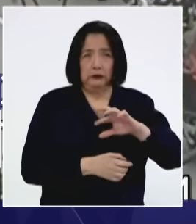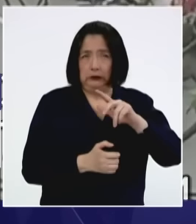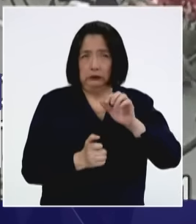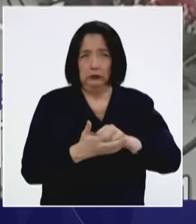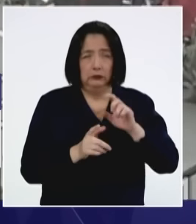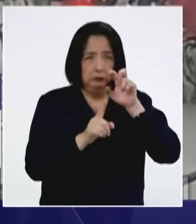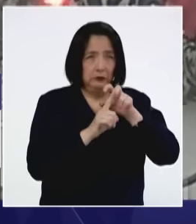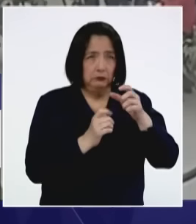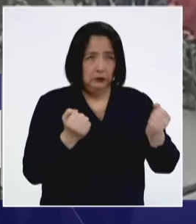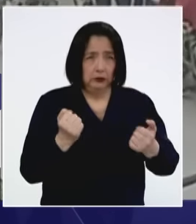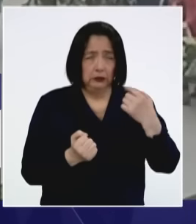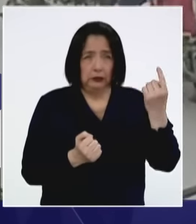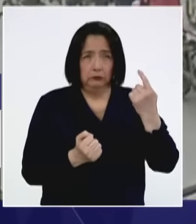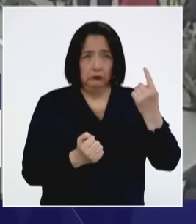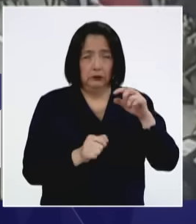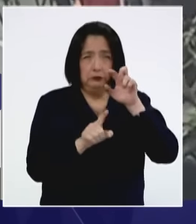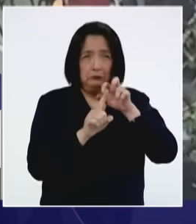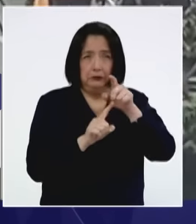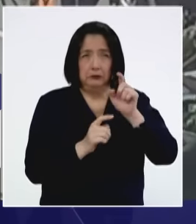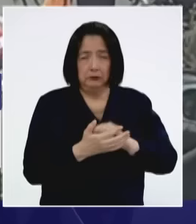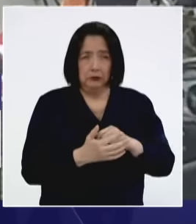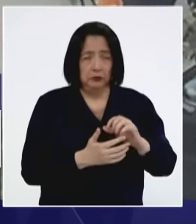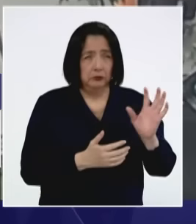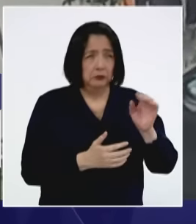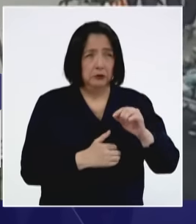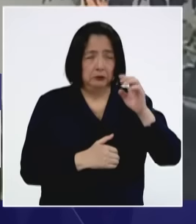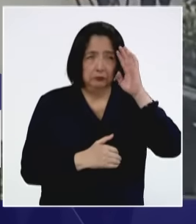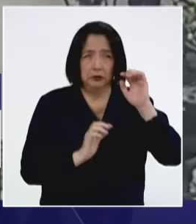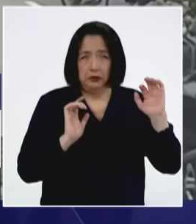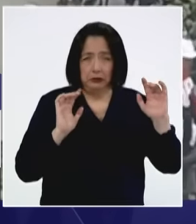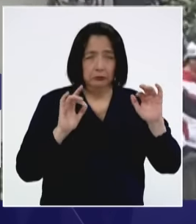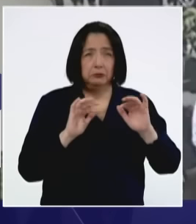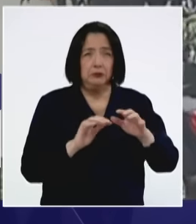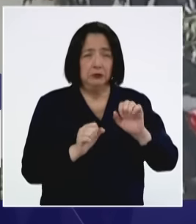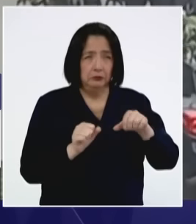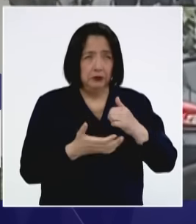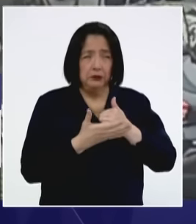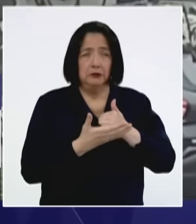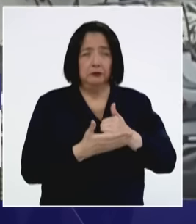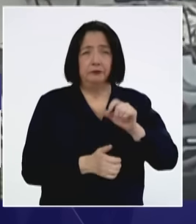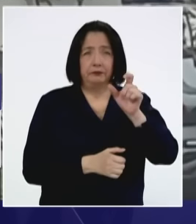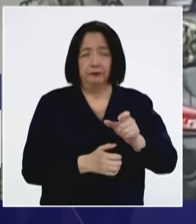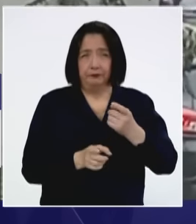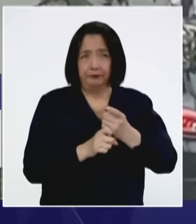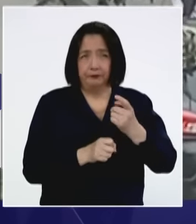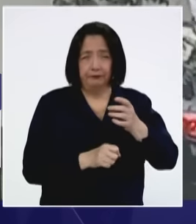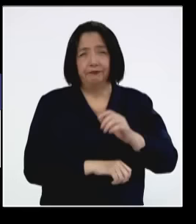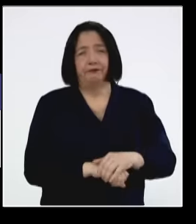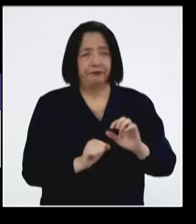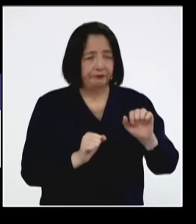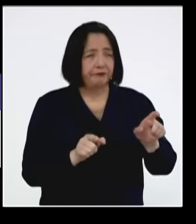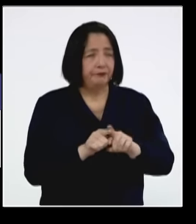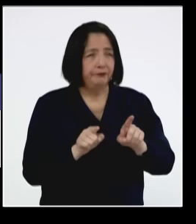atraco. Observamos la ambulancia, cómo llega todo el personal policial desplegado para auxiliar a esta persona herida,